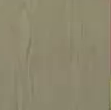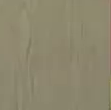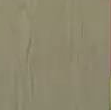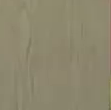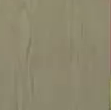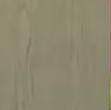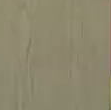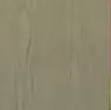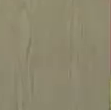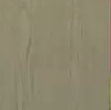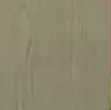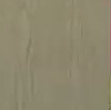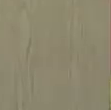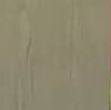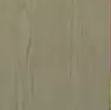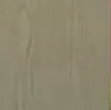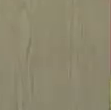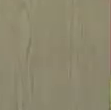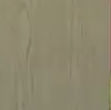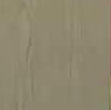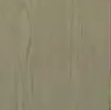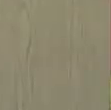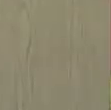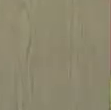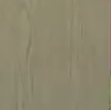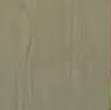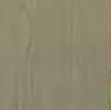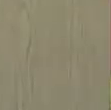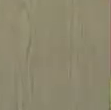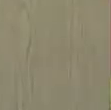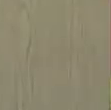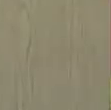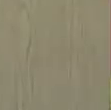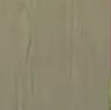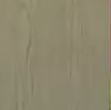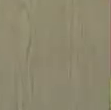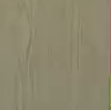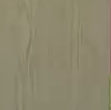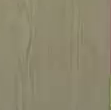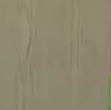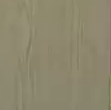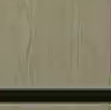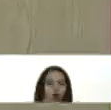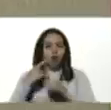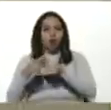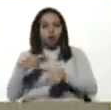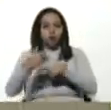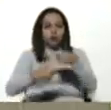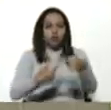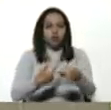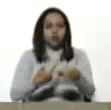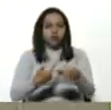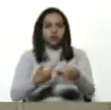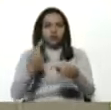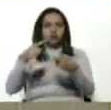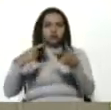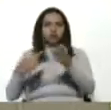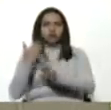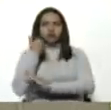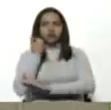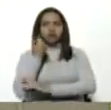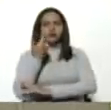Zulia. Bueno, se contagió, lamentablemente tenía otras causas de comorbilidad, era